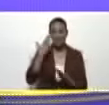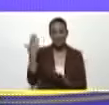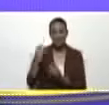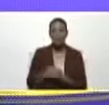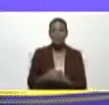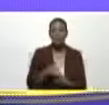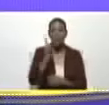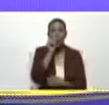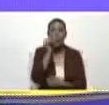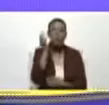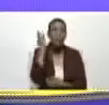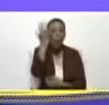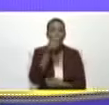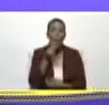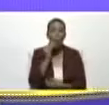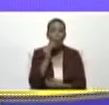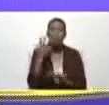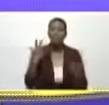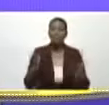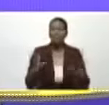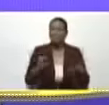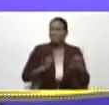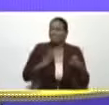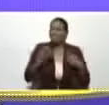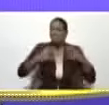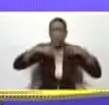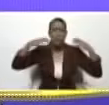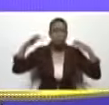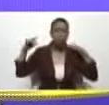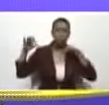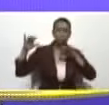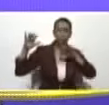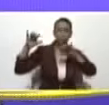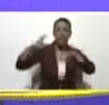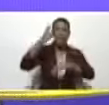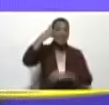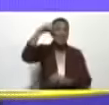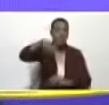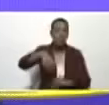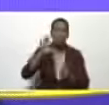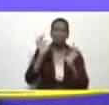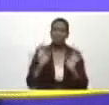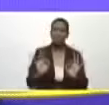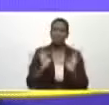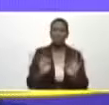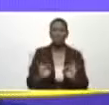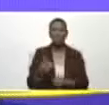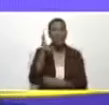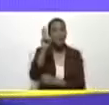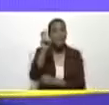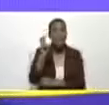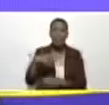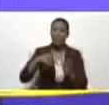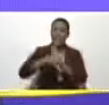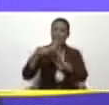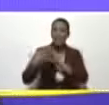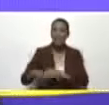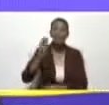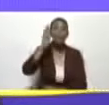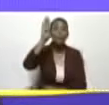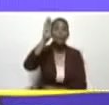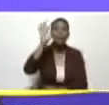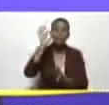muchachas qué inmensa movilización han hecho ustedes hoy por el derecho al